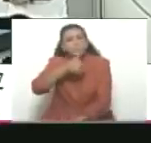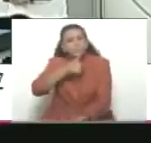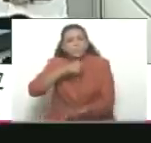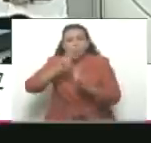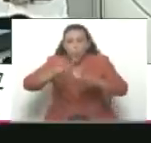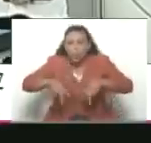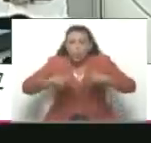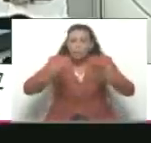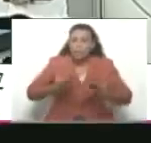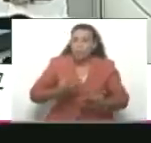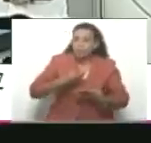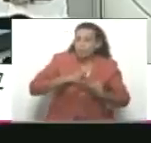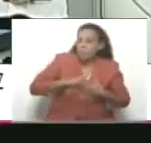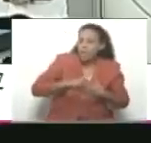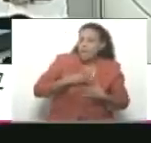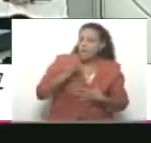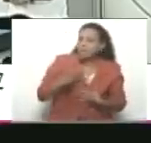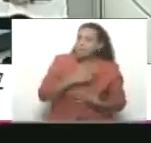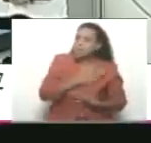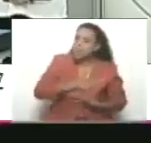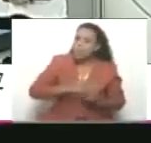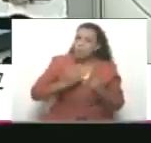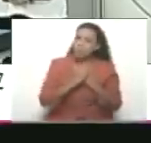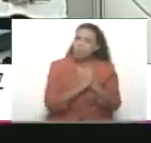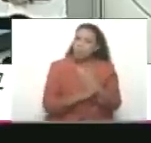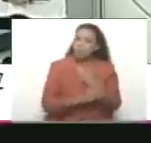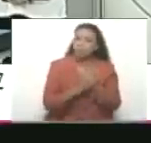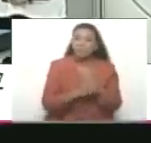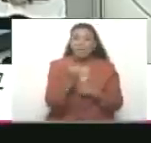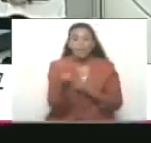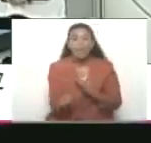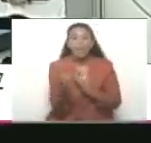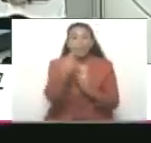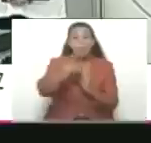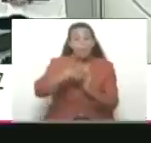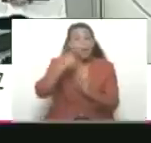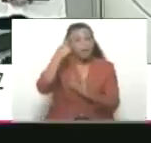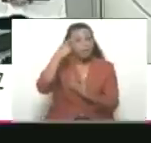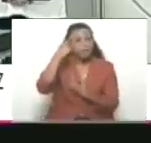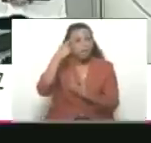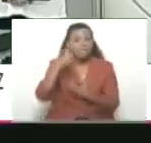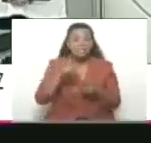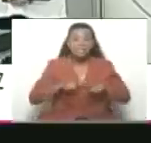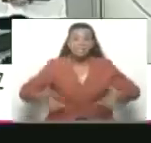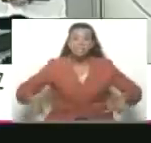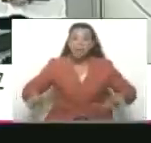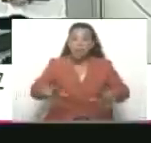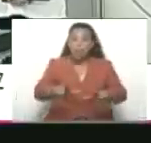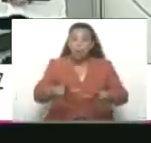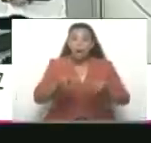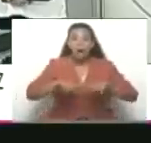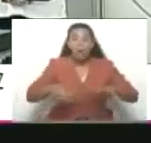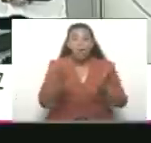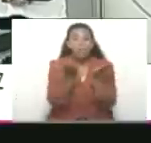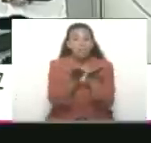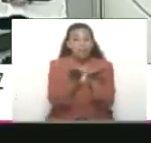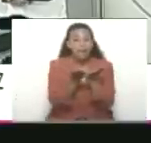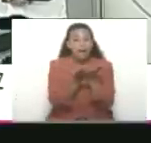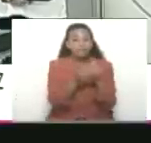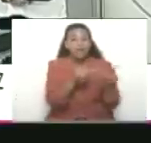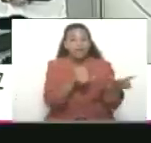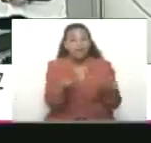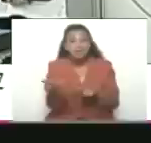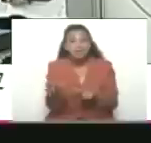Renacimiento que usted que usted habla presidente Además está incorporada para para que usted sepa salones aulas de clase